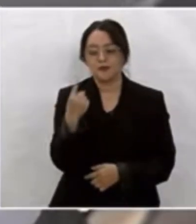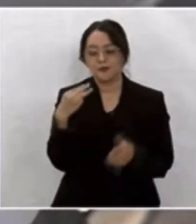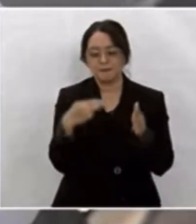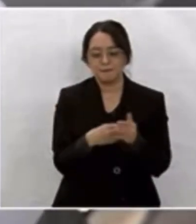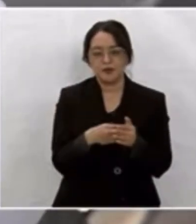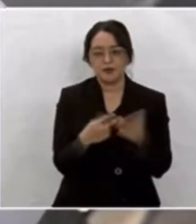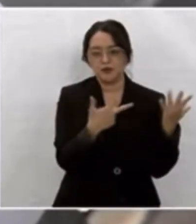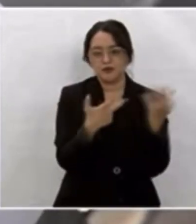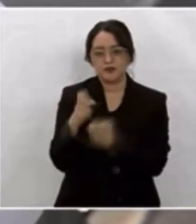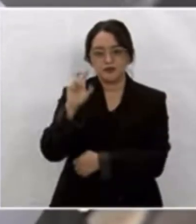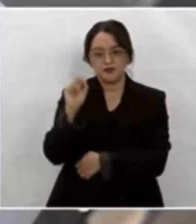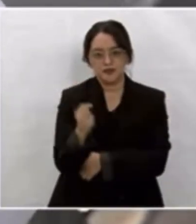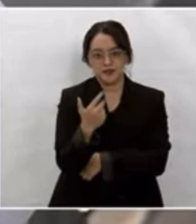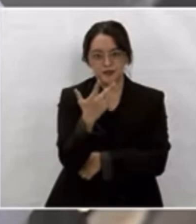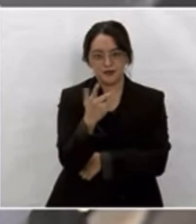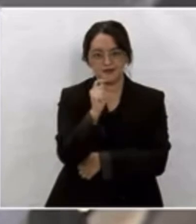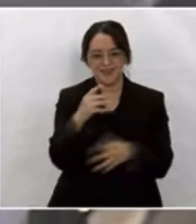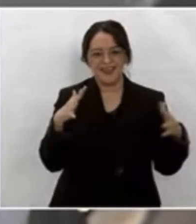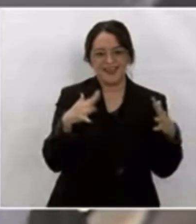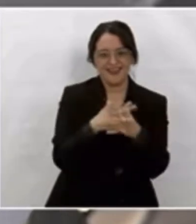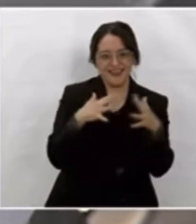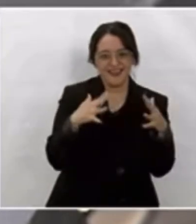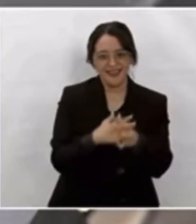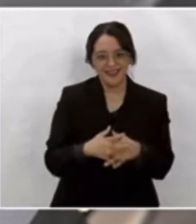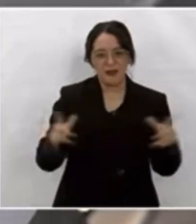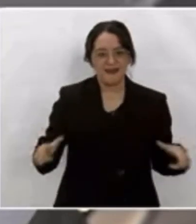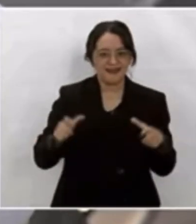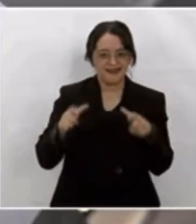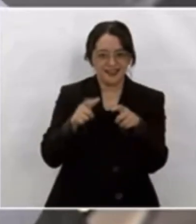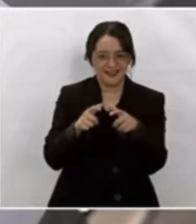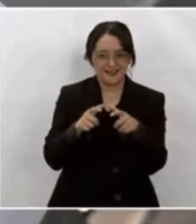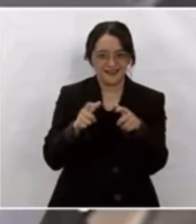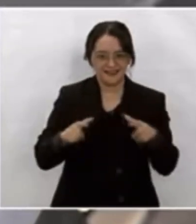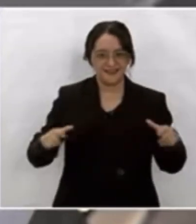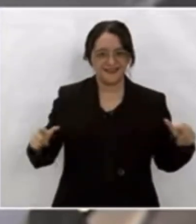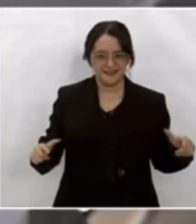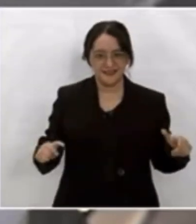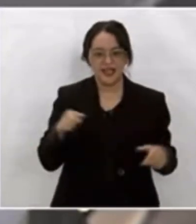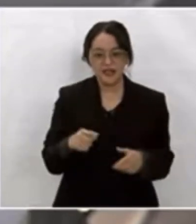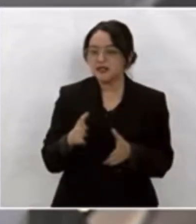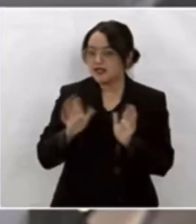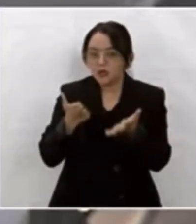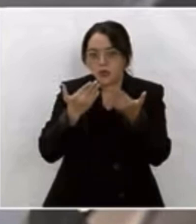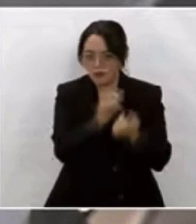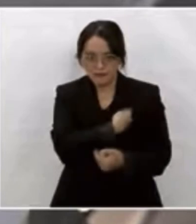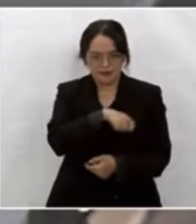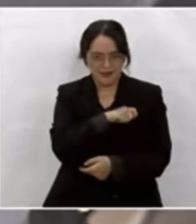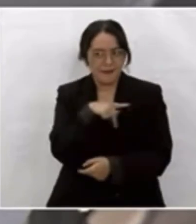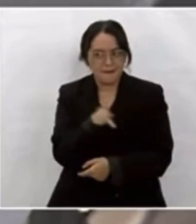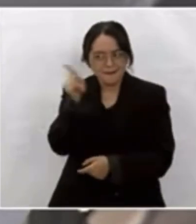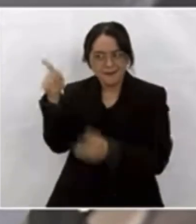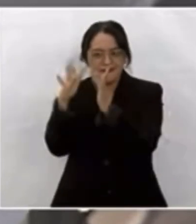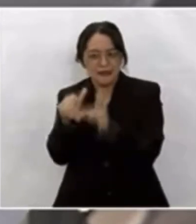1838, en la llamada Guerra de los Pasteles, porque ya no estaba España, pero